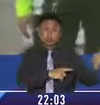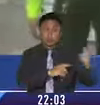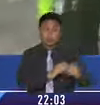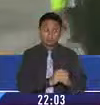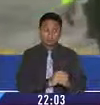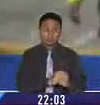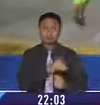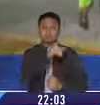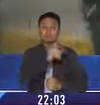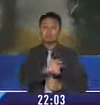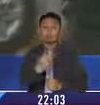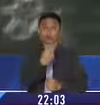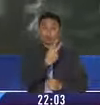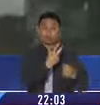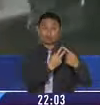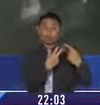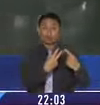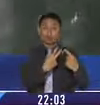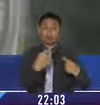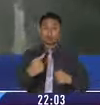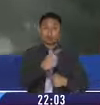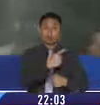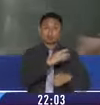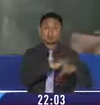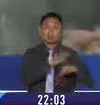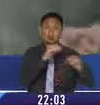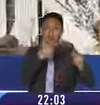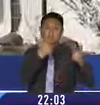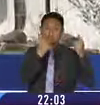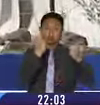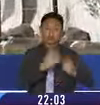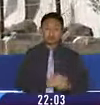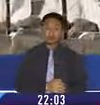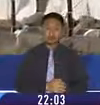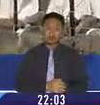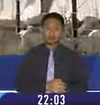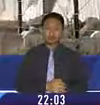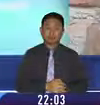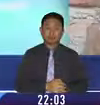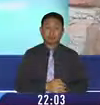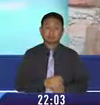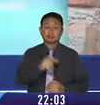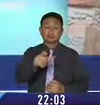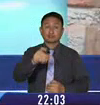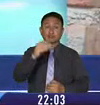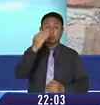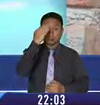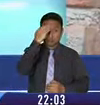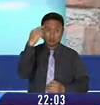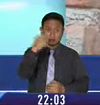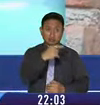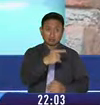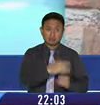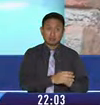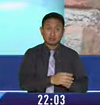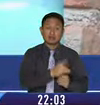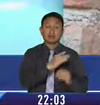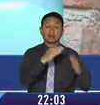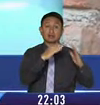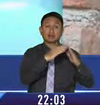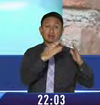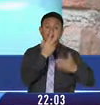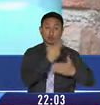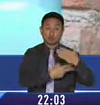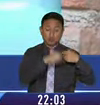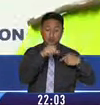topo que una pareja sería la responsable de los disparos que alertó el dueño de casa cuando los vidrios de las ventanas del dormitorio de